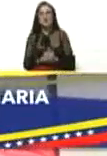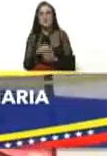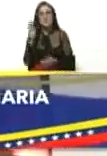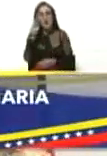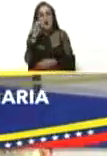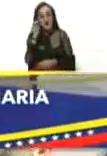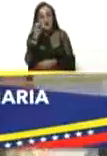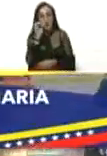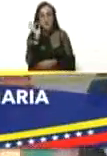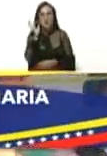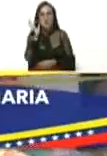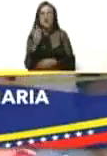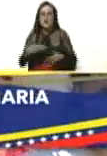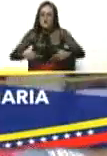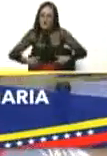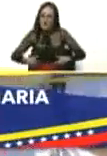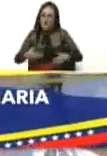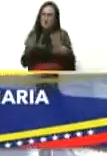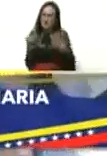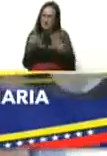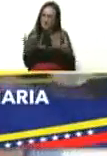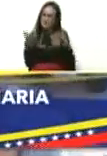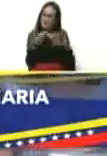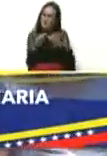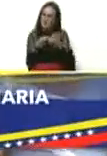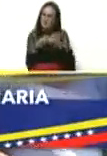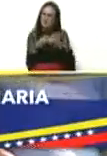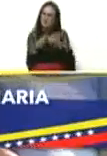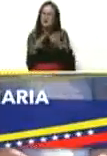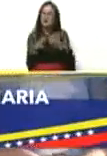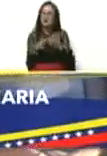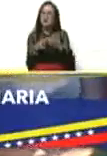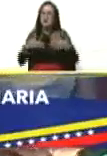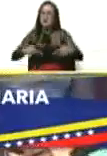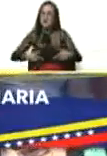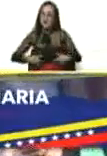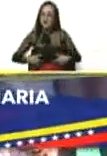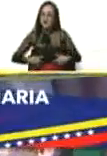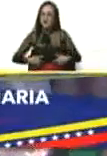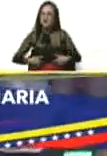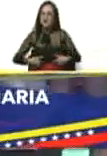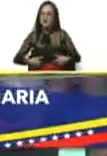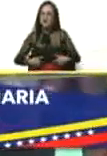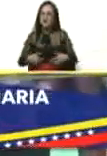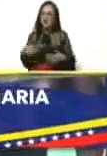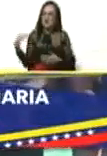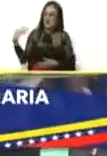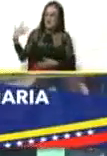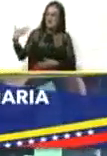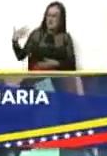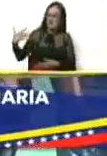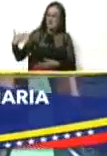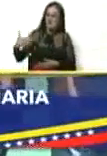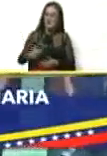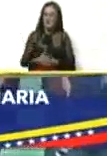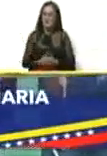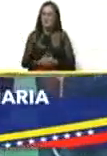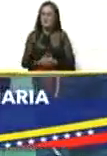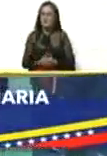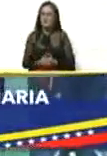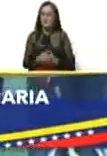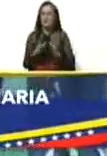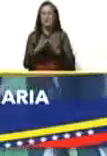un esfuerzo colectivo de toda esta fuerza, un esfuerzo que lo venimos realizando en